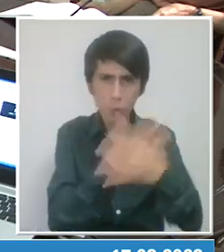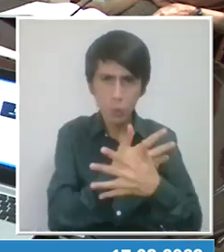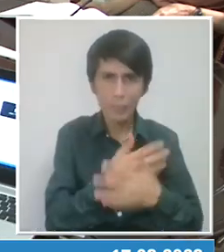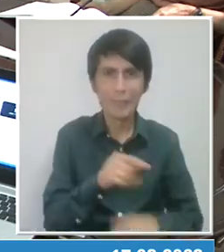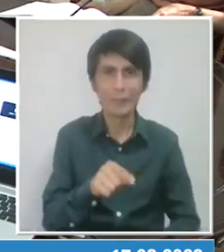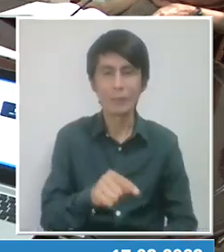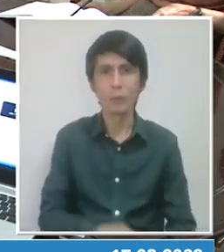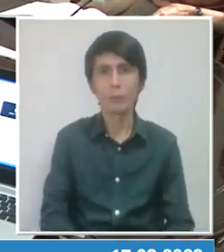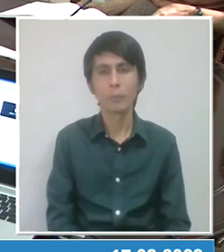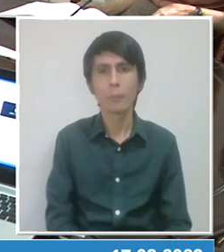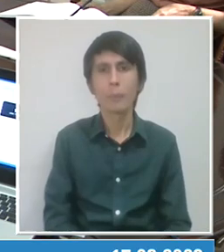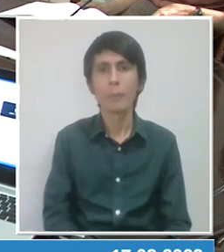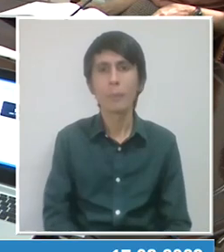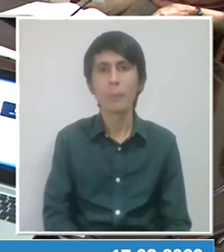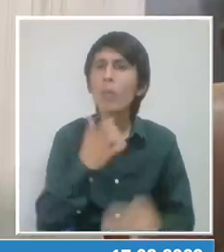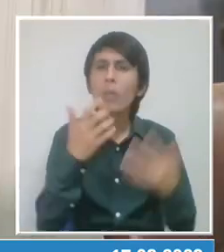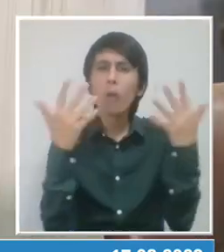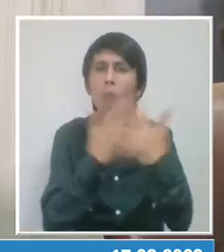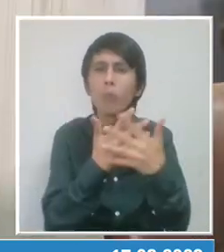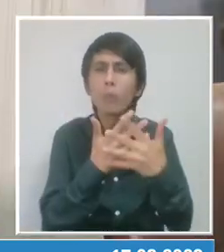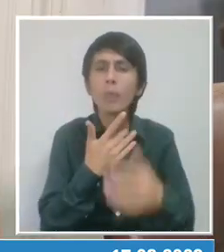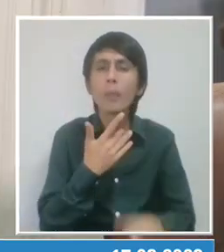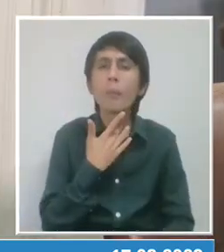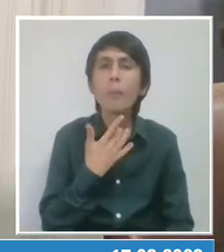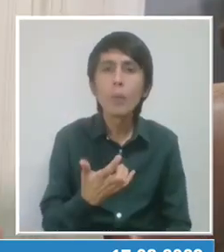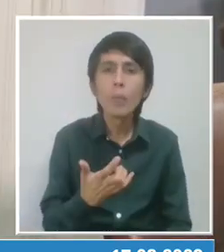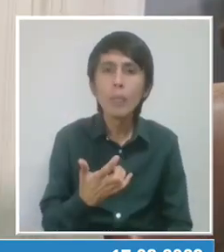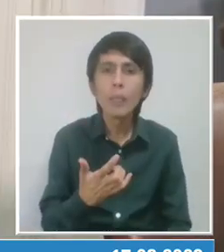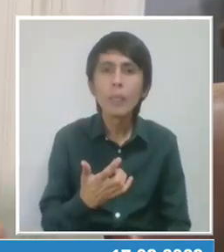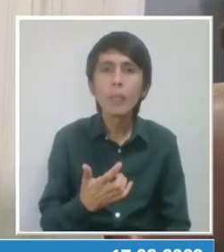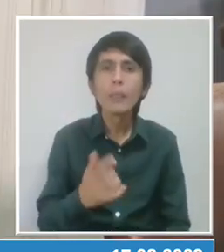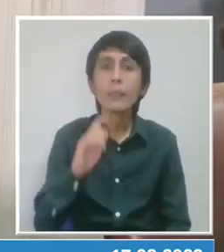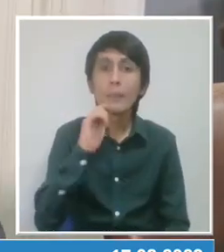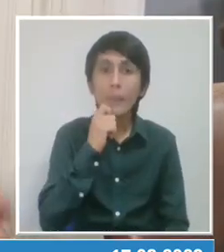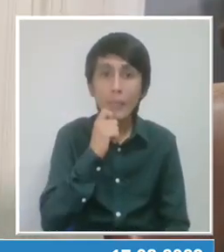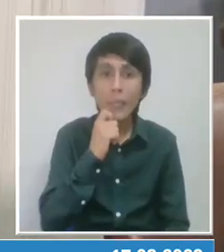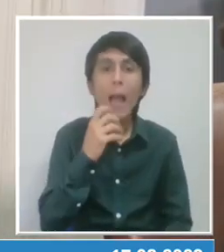¿Por qué confusa? Porque ahí la van interpretando